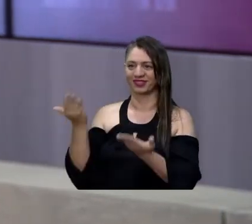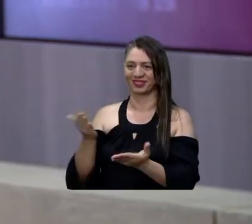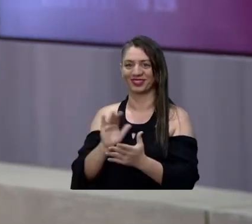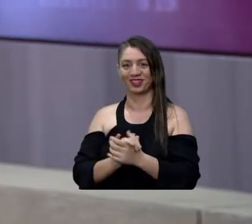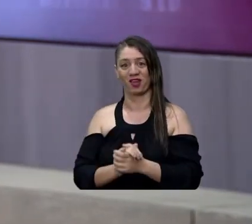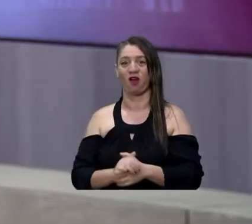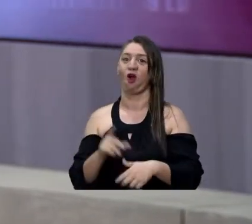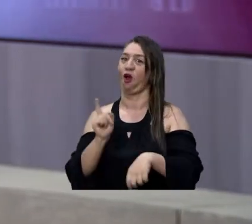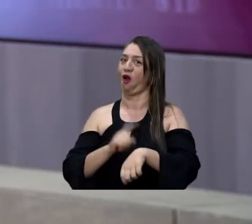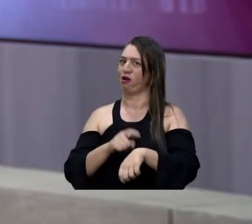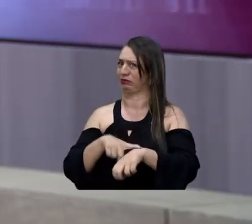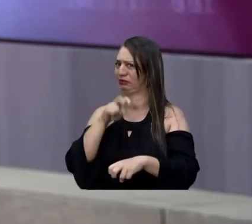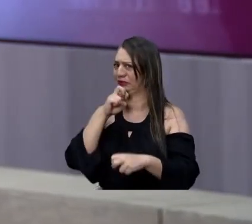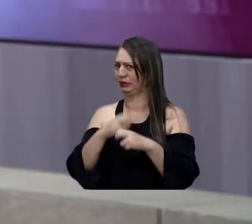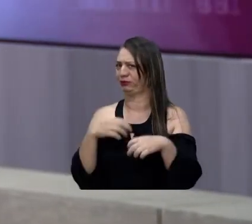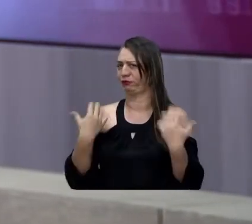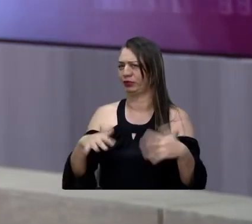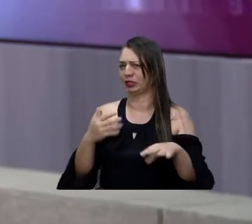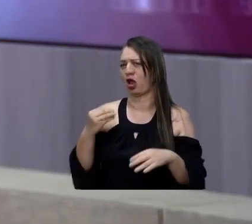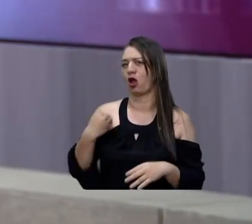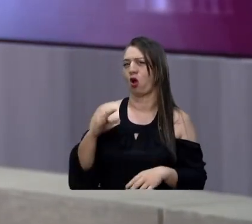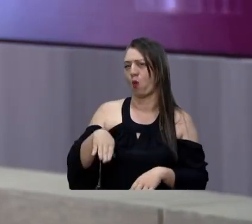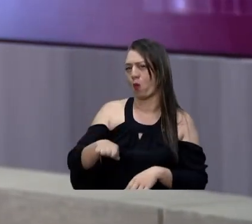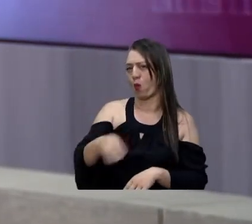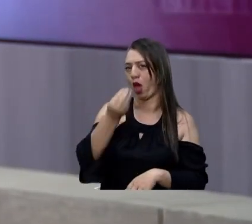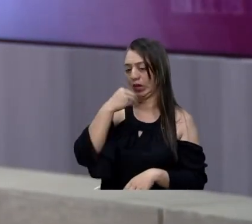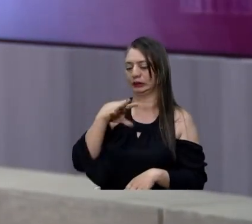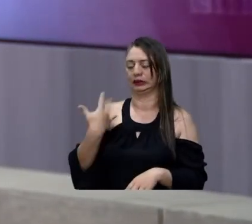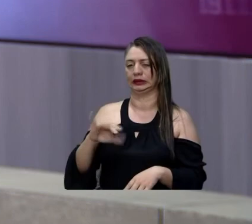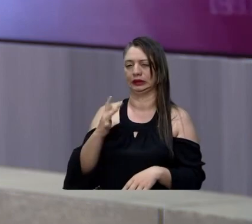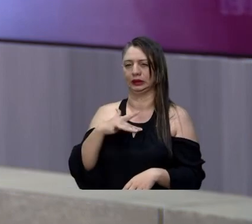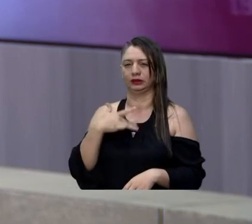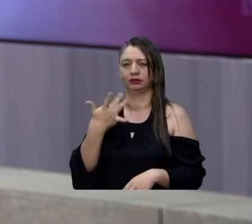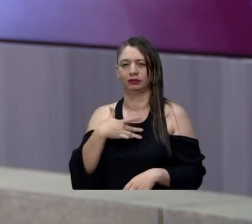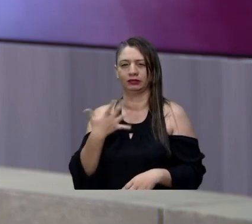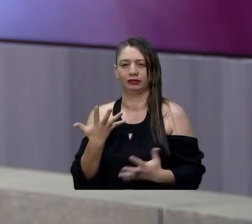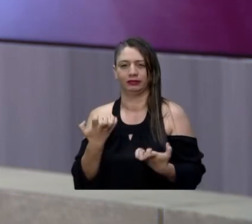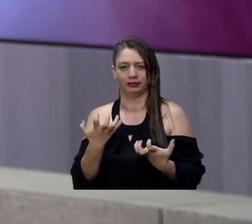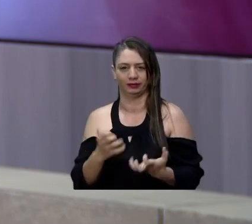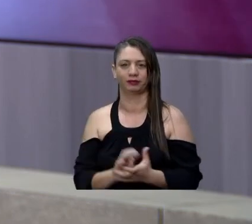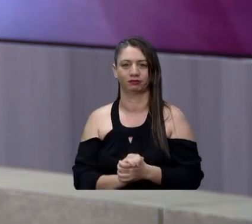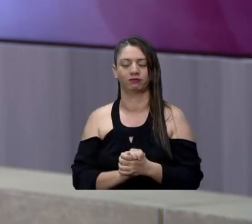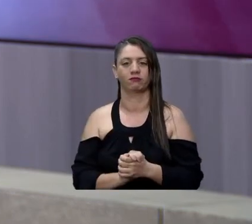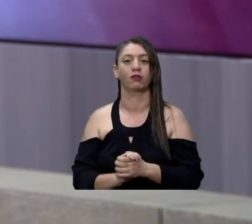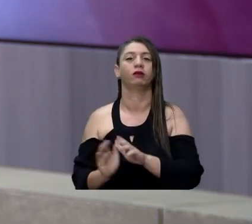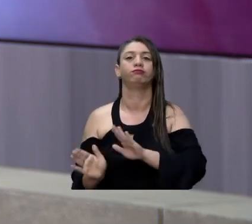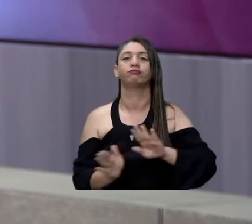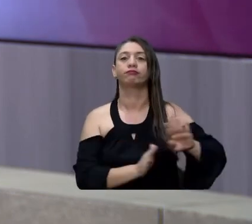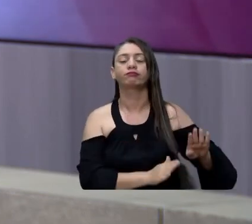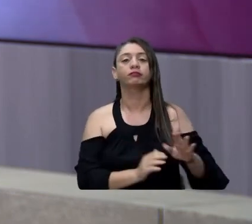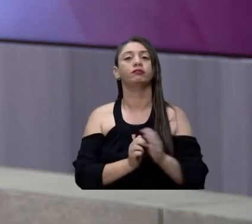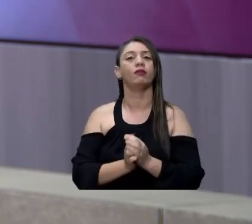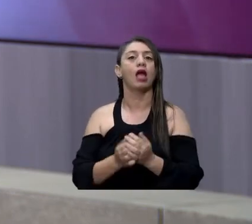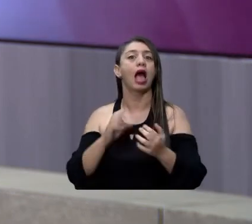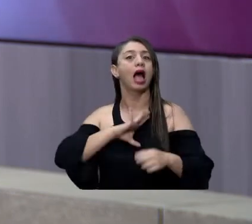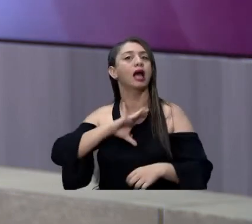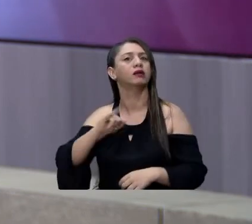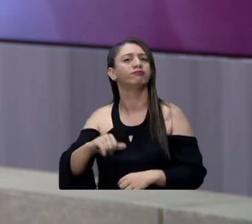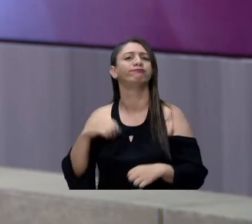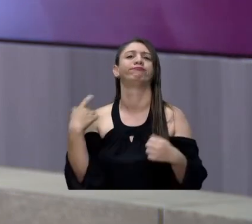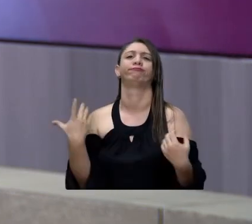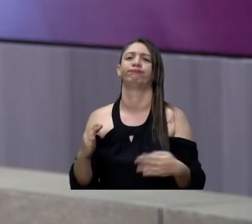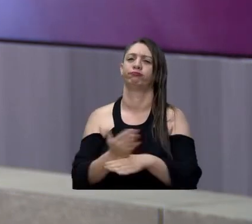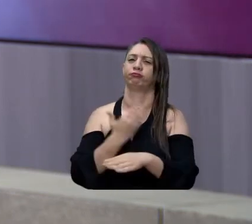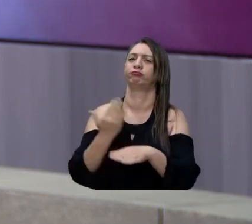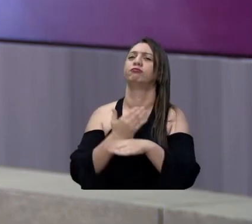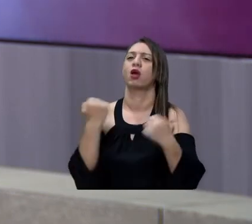hora difícil para esos manjares que se dan en Buenaventura y no antojarse. Cambiamos de tema porque en Cali hay un fenómeno que está preocupando